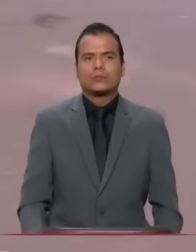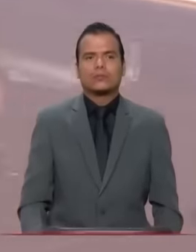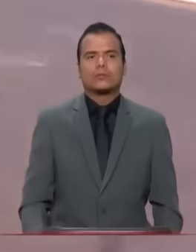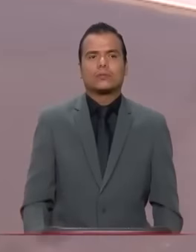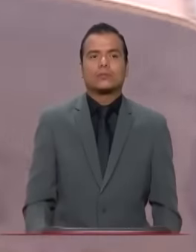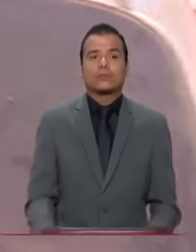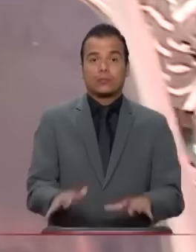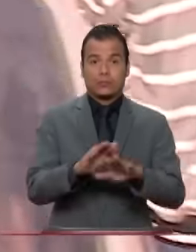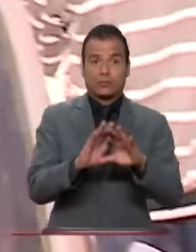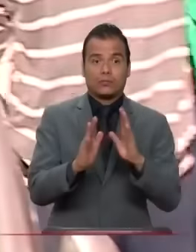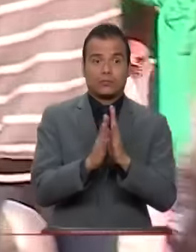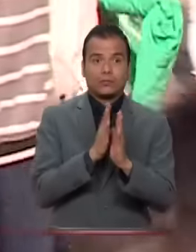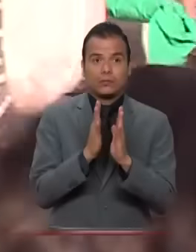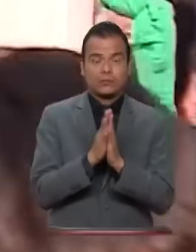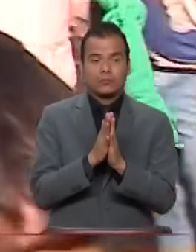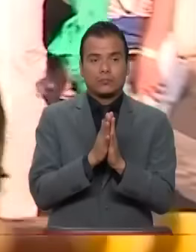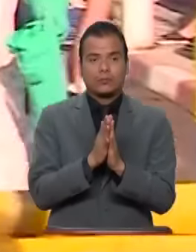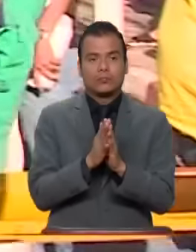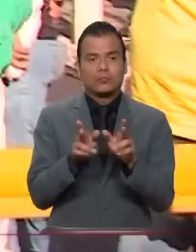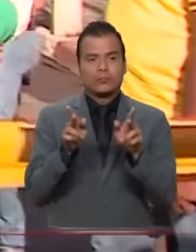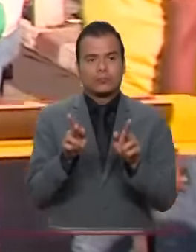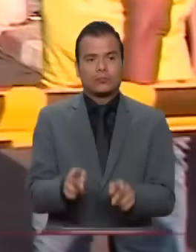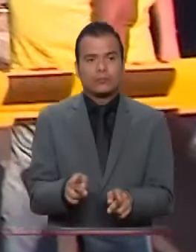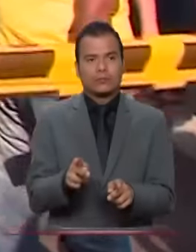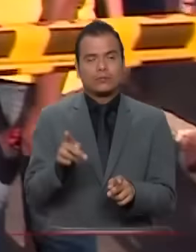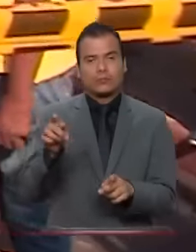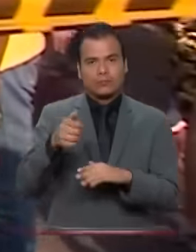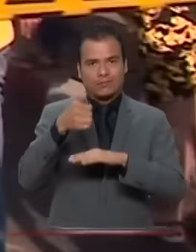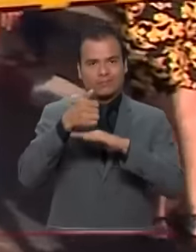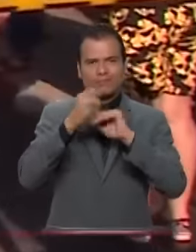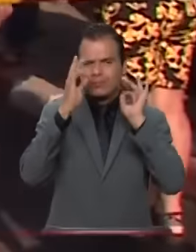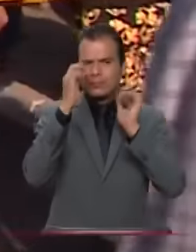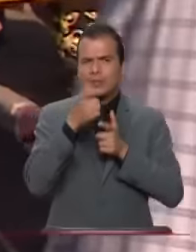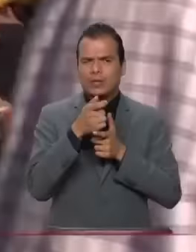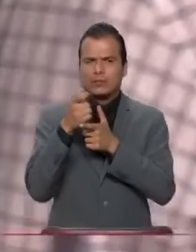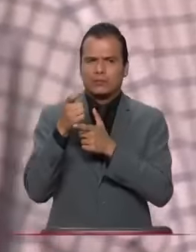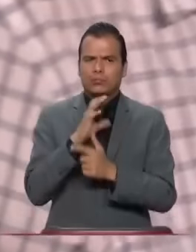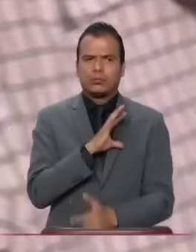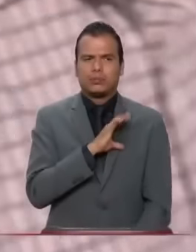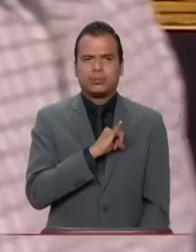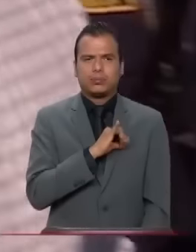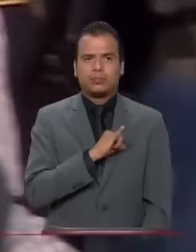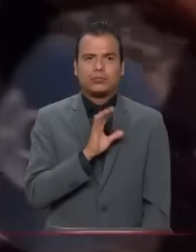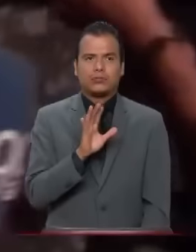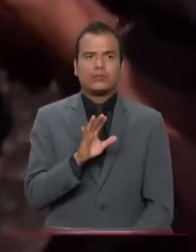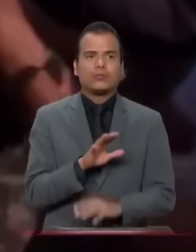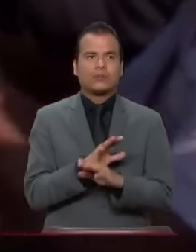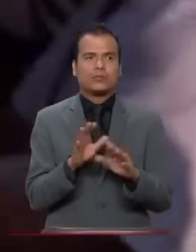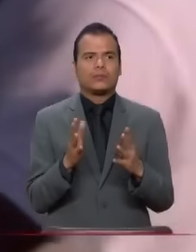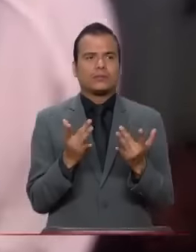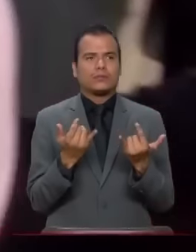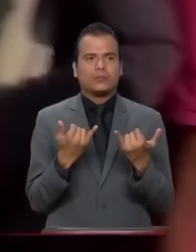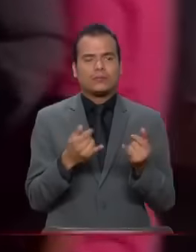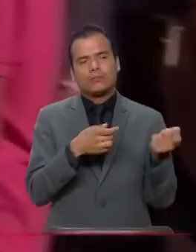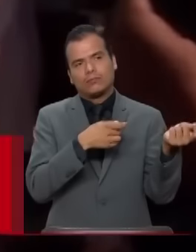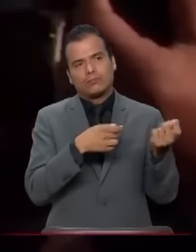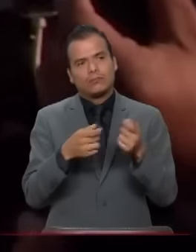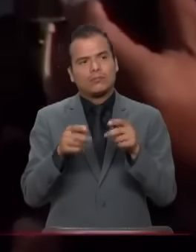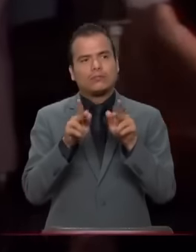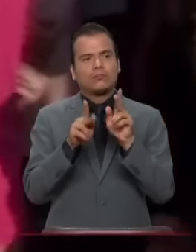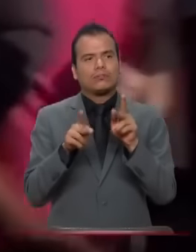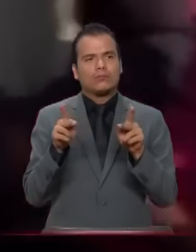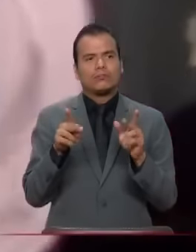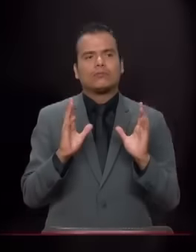las declaraciones que entrega el teniente Rodas del Cuerpo de Bomberos de Cali. Hasta ahora están siendo retirados los cuerpos